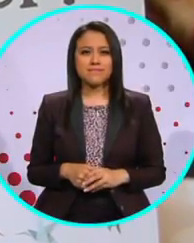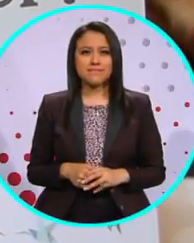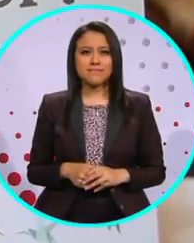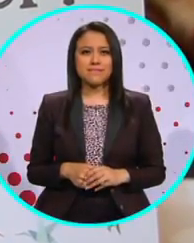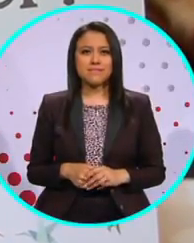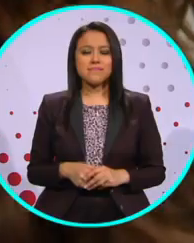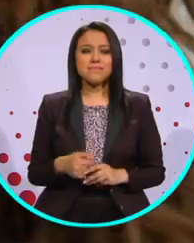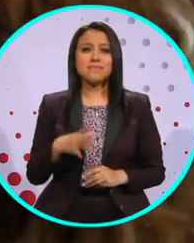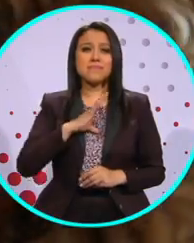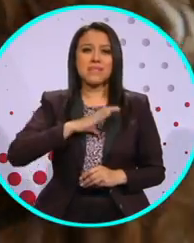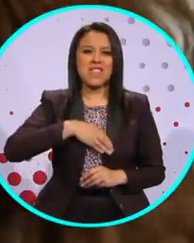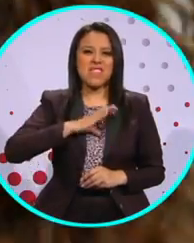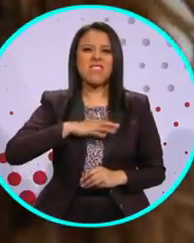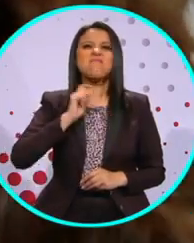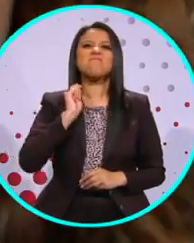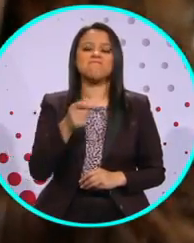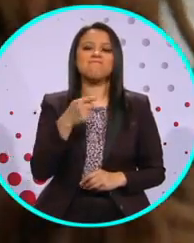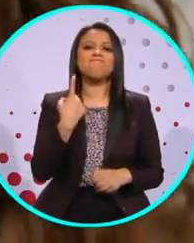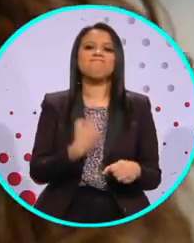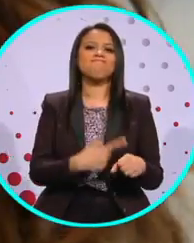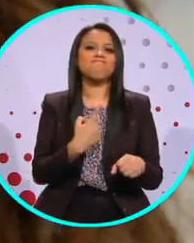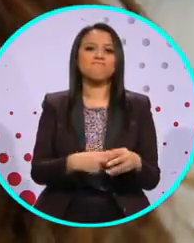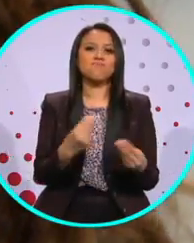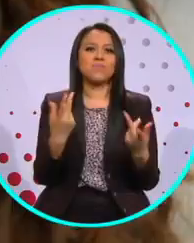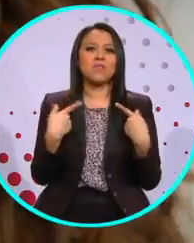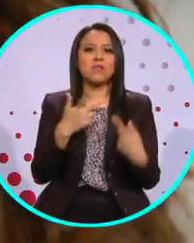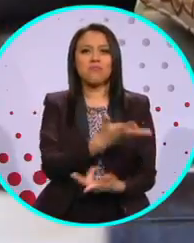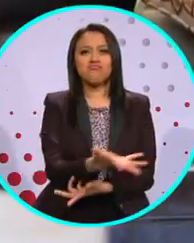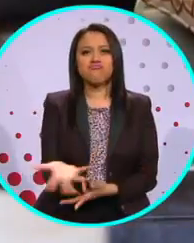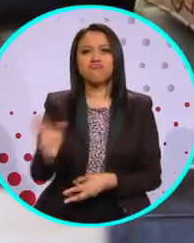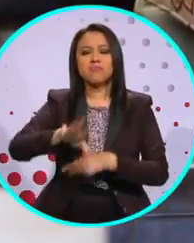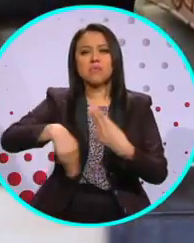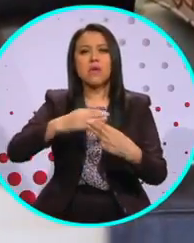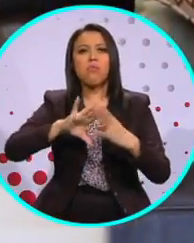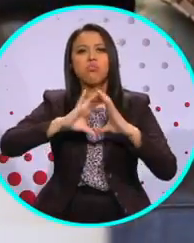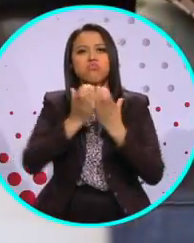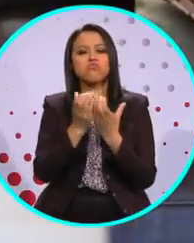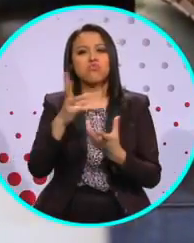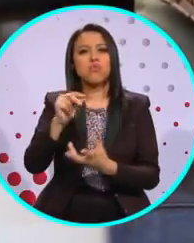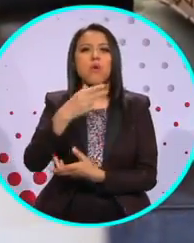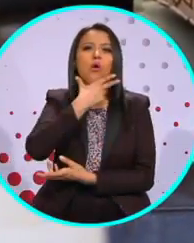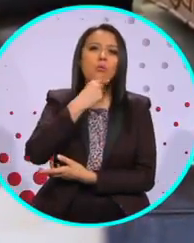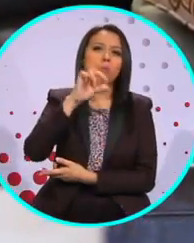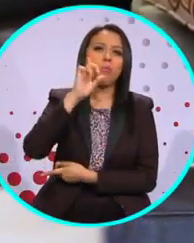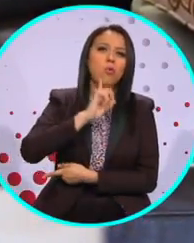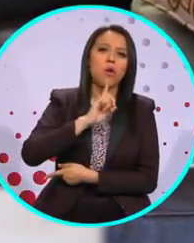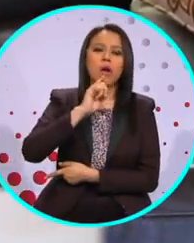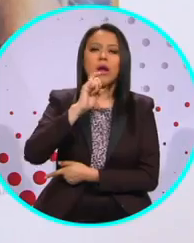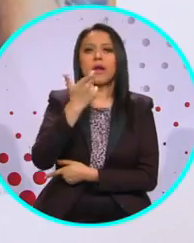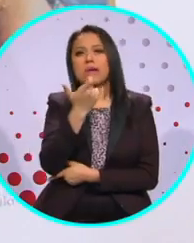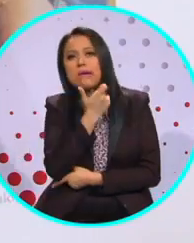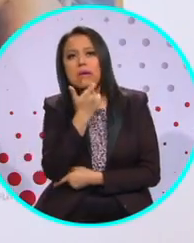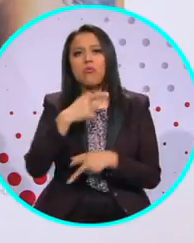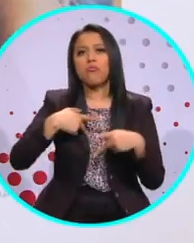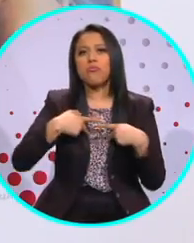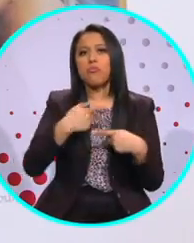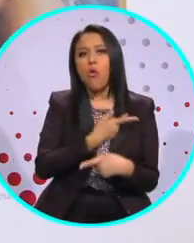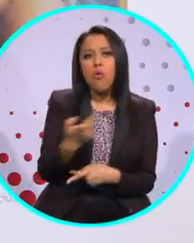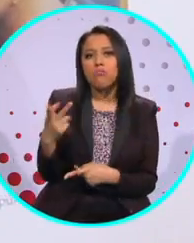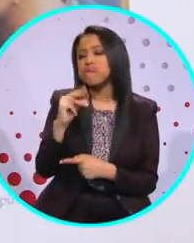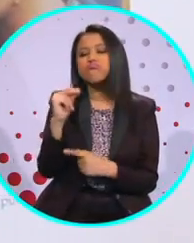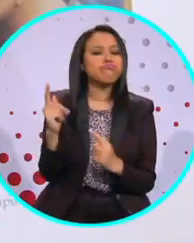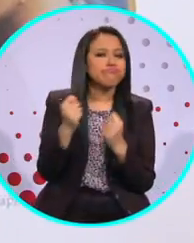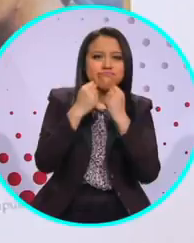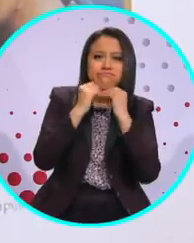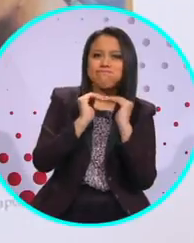el cáncer es una enfermedad que aqueja a millones de personas en todo el mundo no distingue género ni situación económica este fue el caso de alfredo